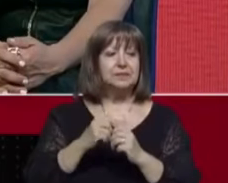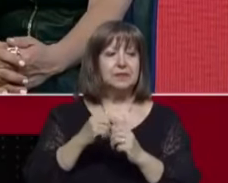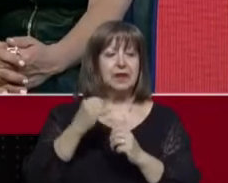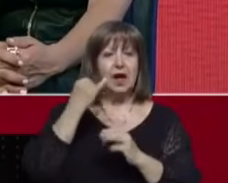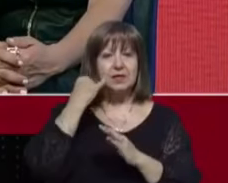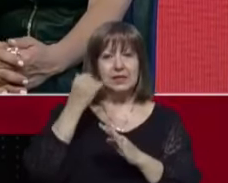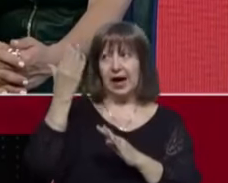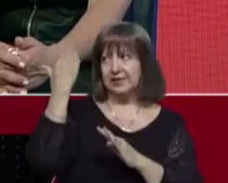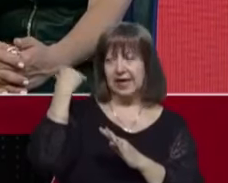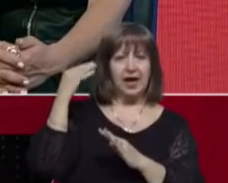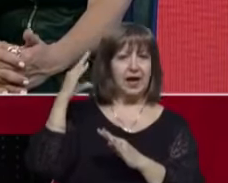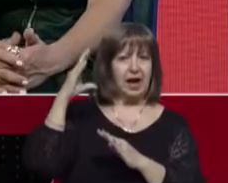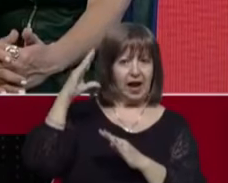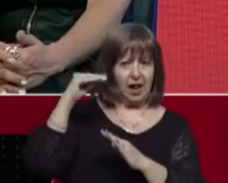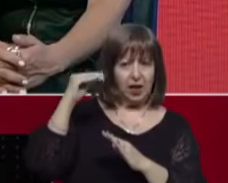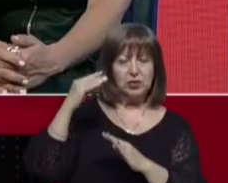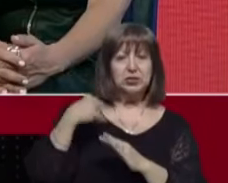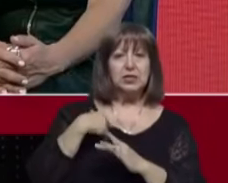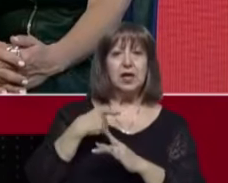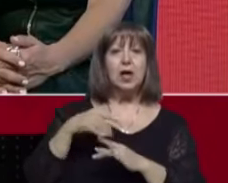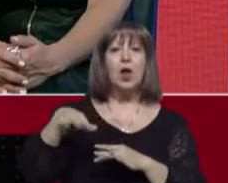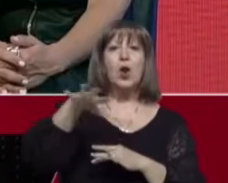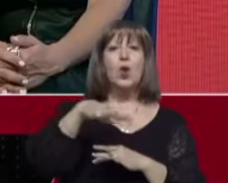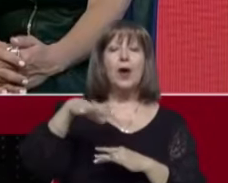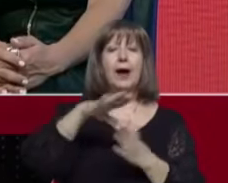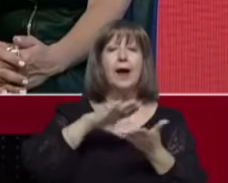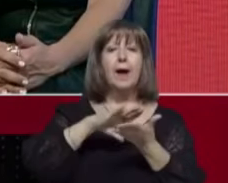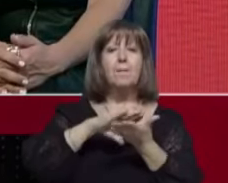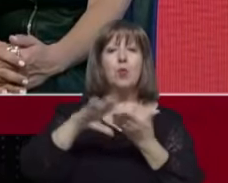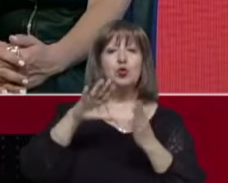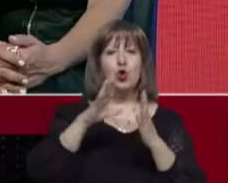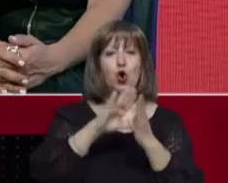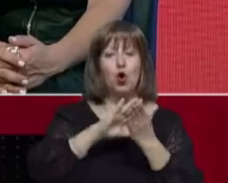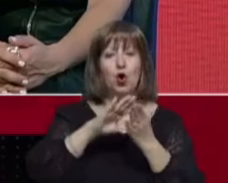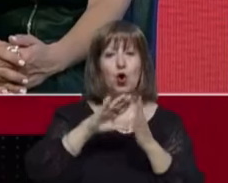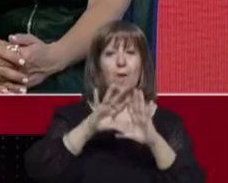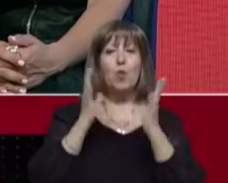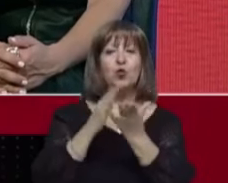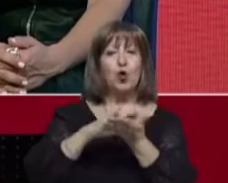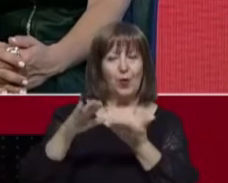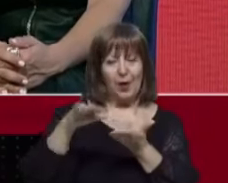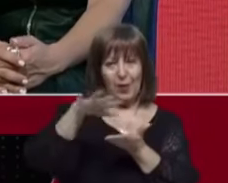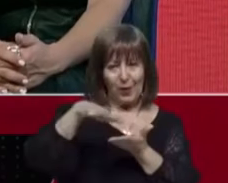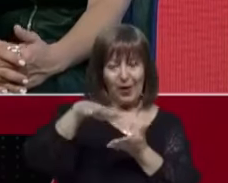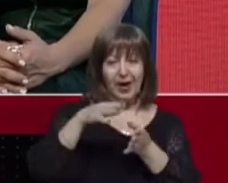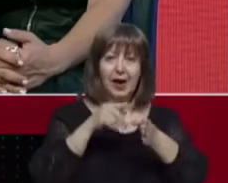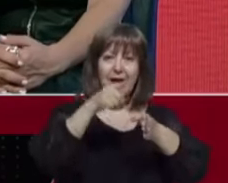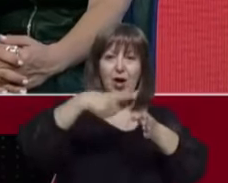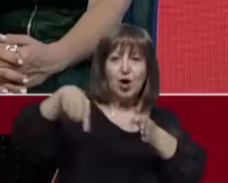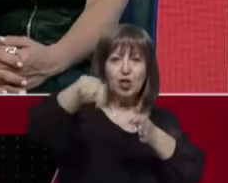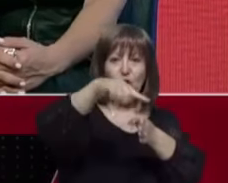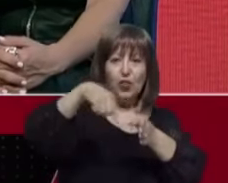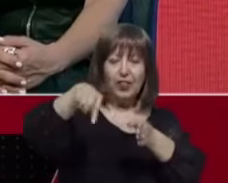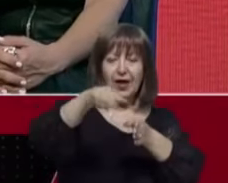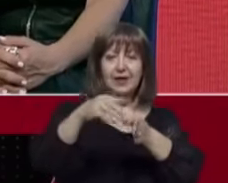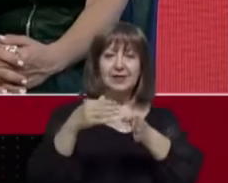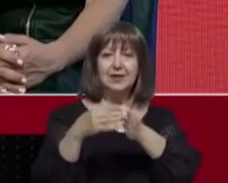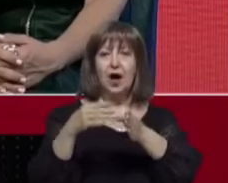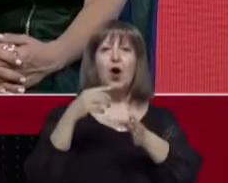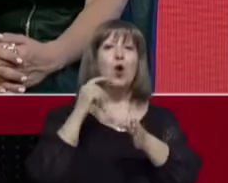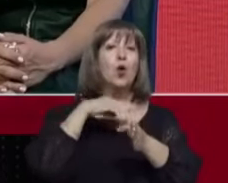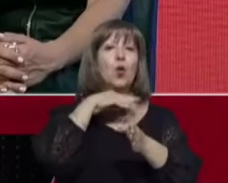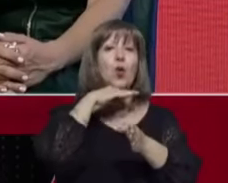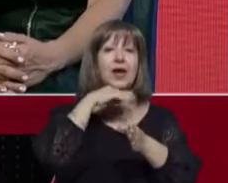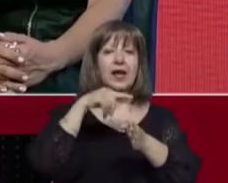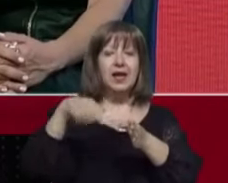Se conoció la noticia que en la zona de Mundo Nuevo, esto es por Carrizo, otros lugares muy cerca de la rotonda esta que divide el departamento de Junín